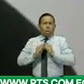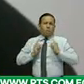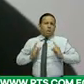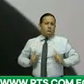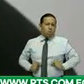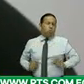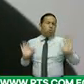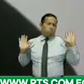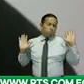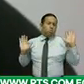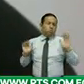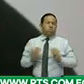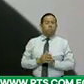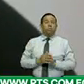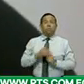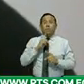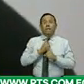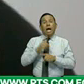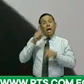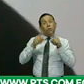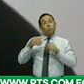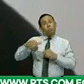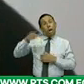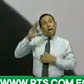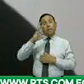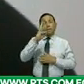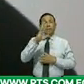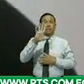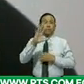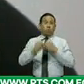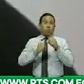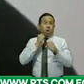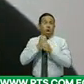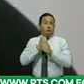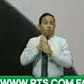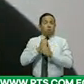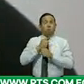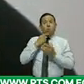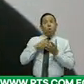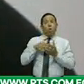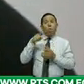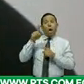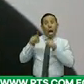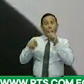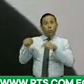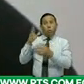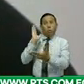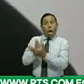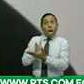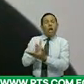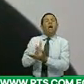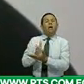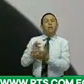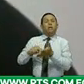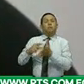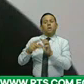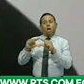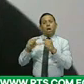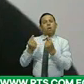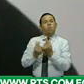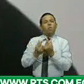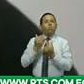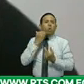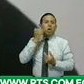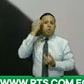se han visto en mayores de 65 años y la suspensión de la vacunación es en ese sentido. A ese grupo